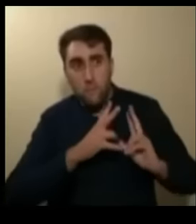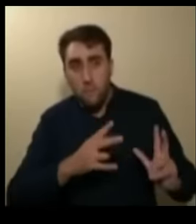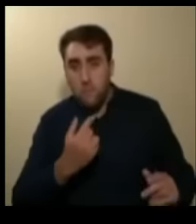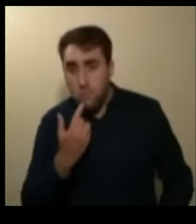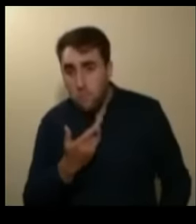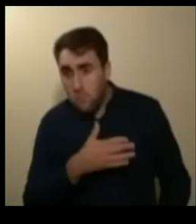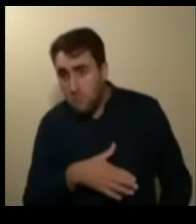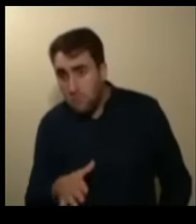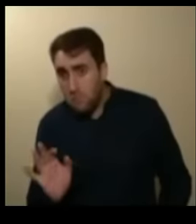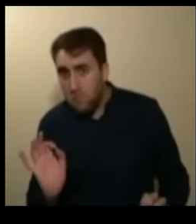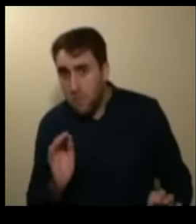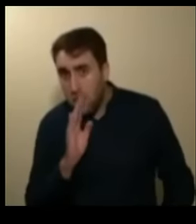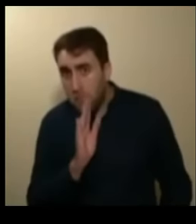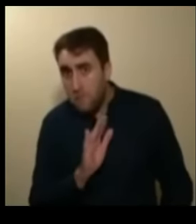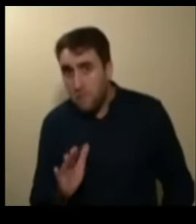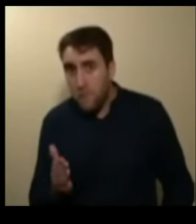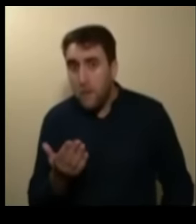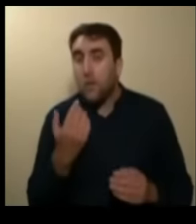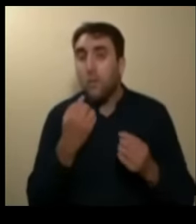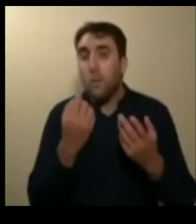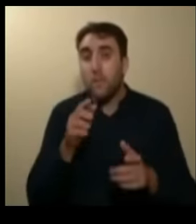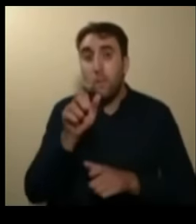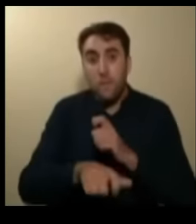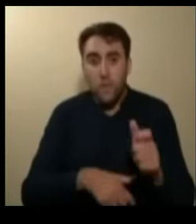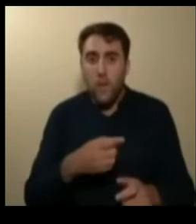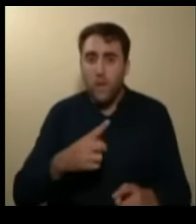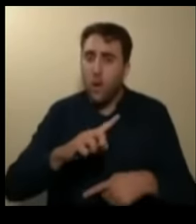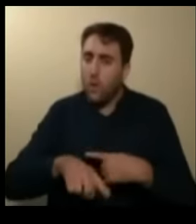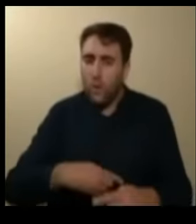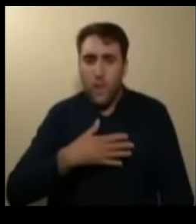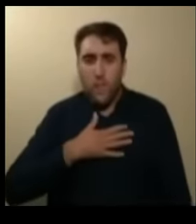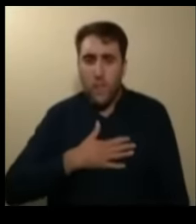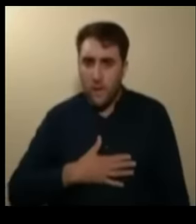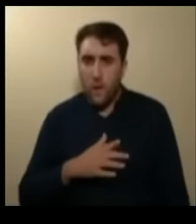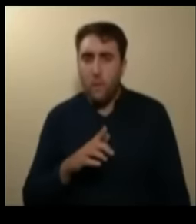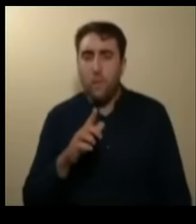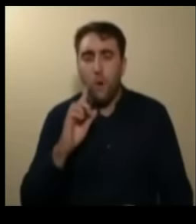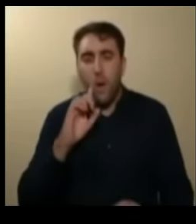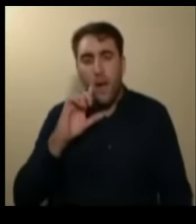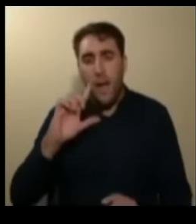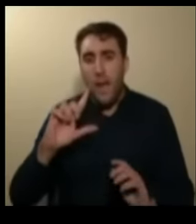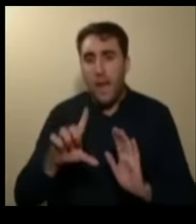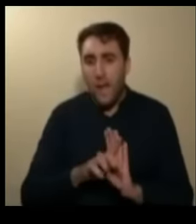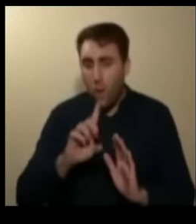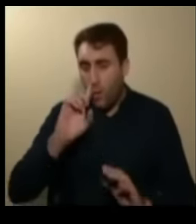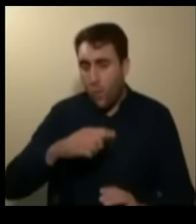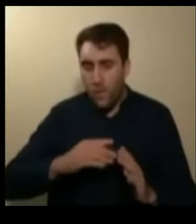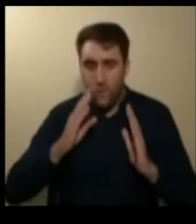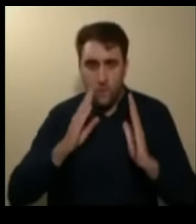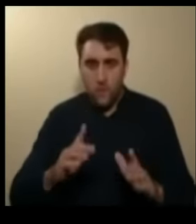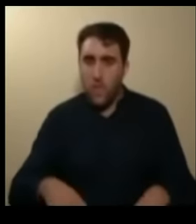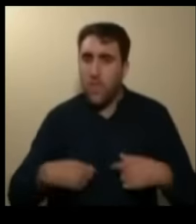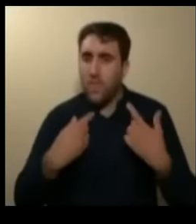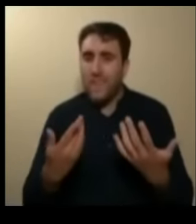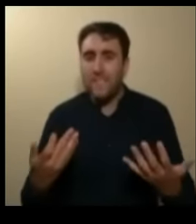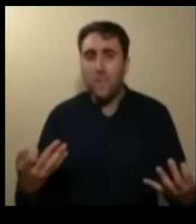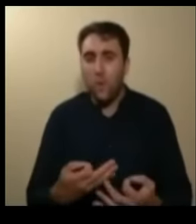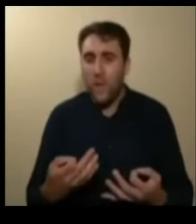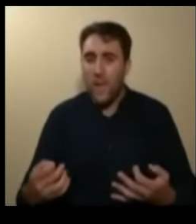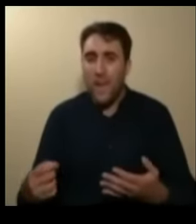suceder, sucedieron. Por eso la ciudadanía tiene que tener la más absoluta tranquilidad, que la LUC, en ese sentido, le brinda las más absolutas